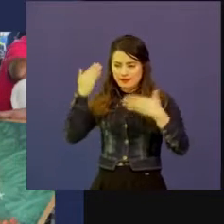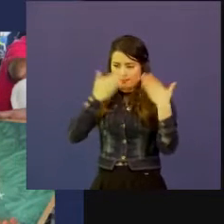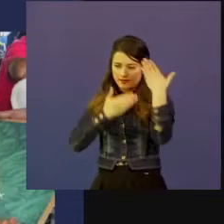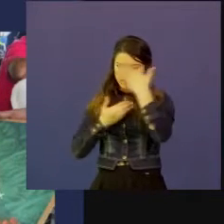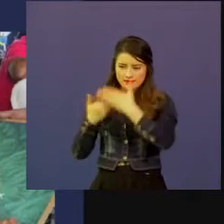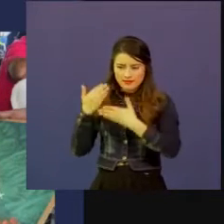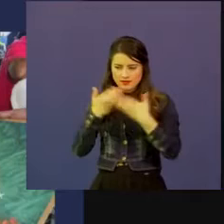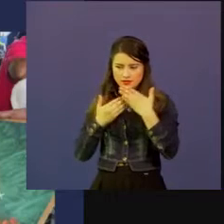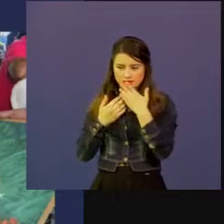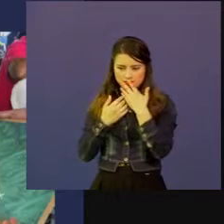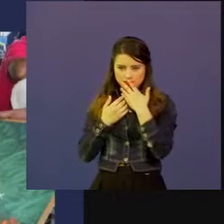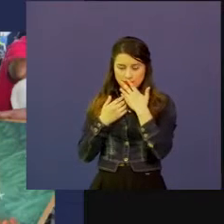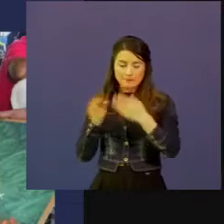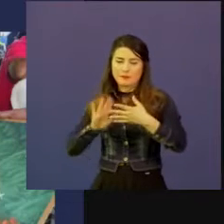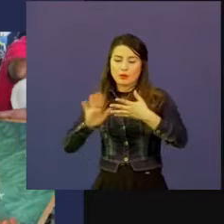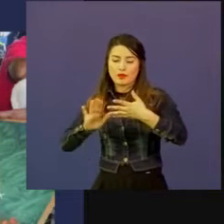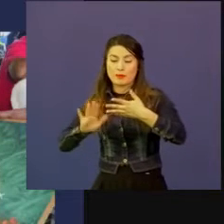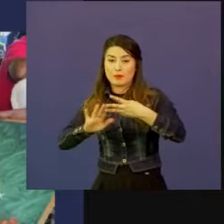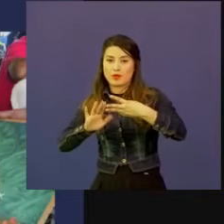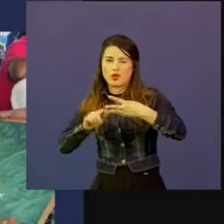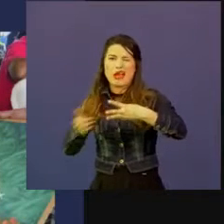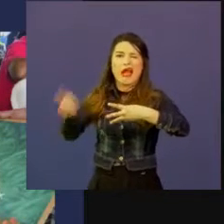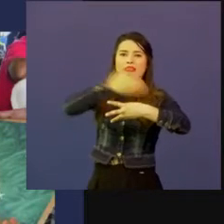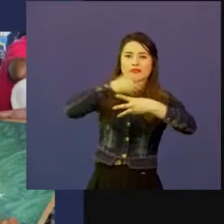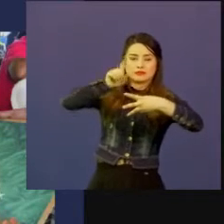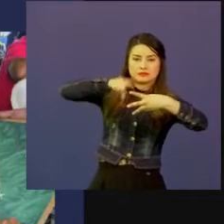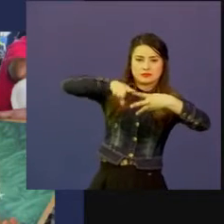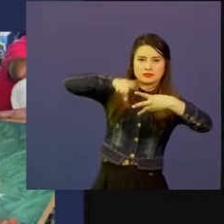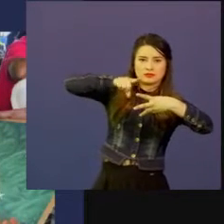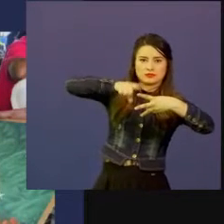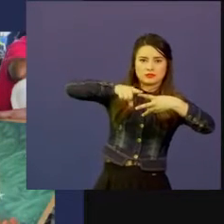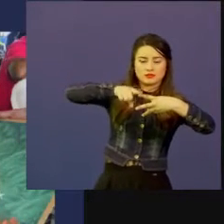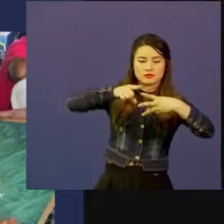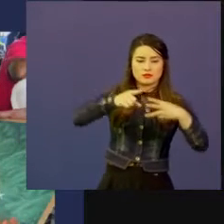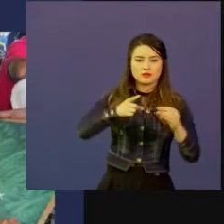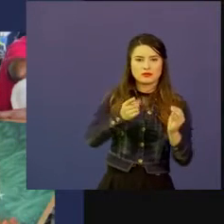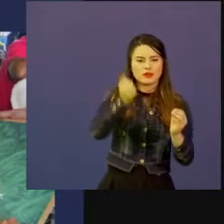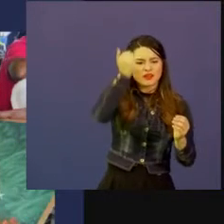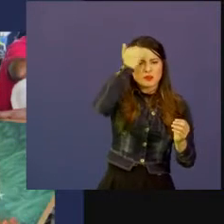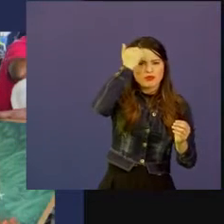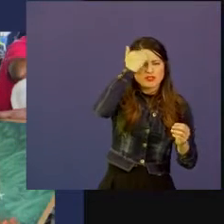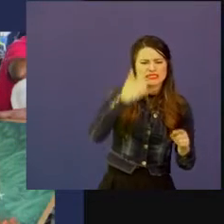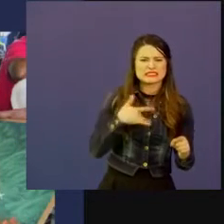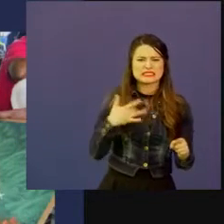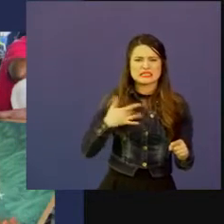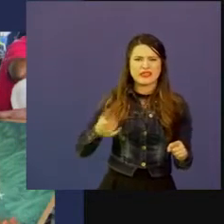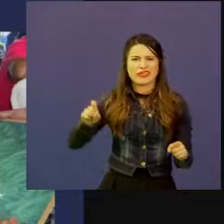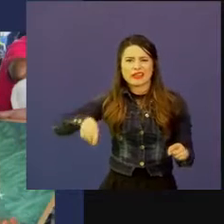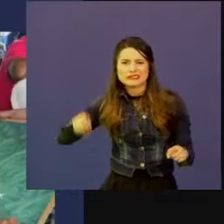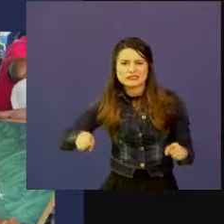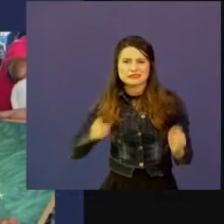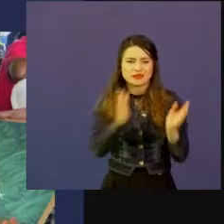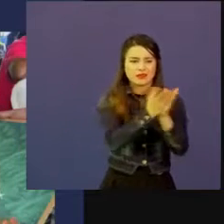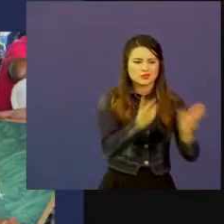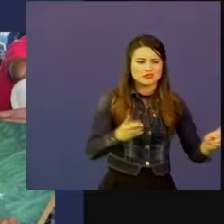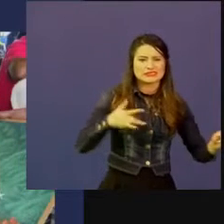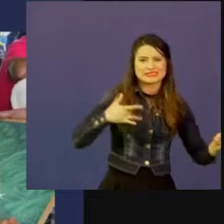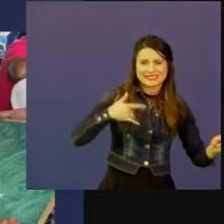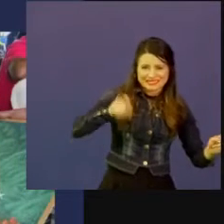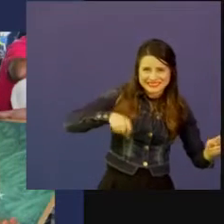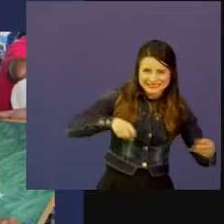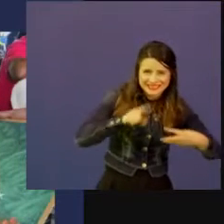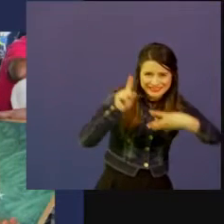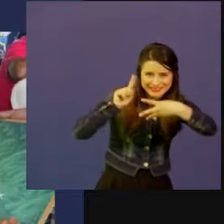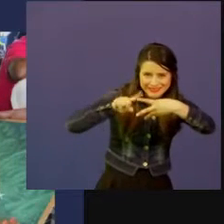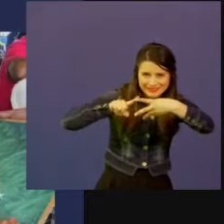encontramos necesidades puntuales de los profesores que tenían que ver con interacción con el contexto, que tenían que ver